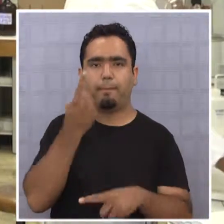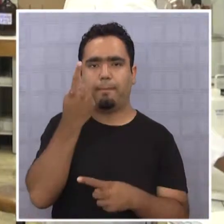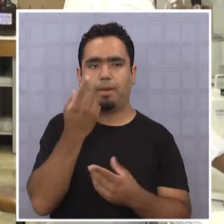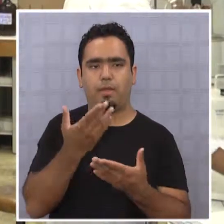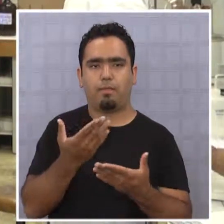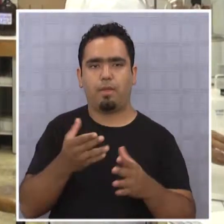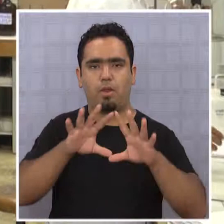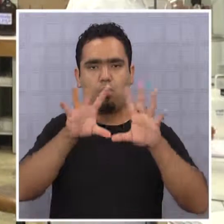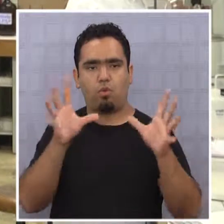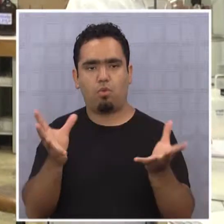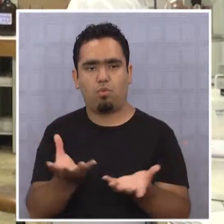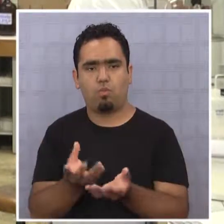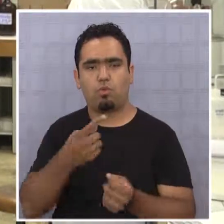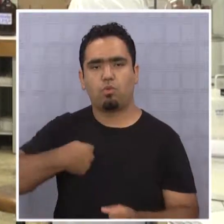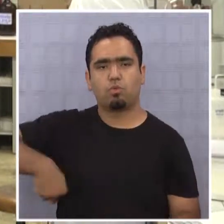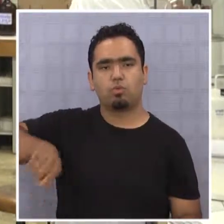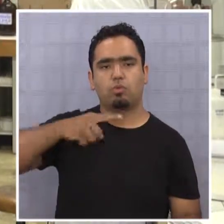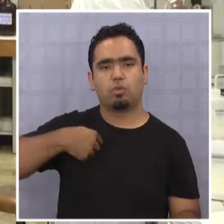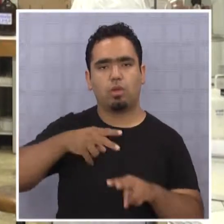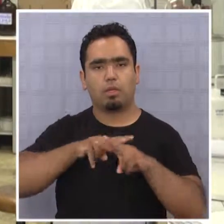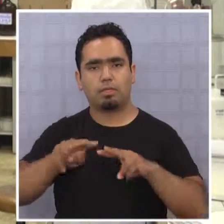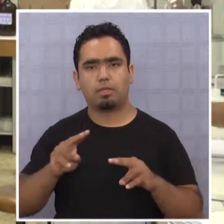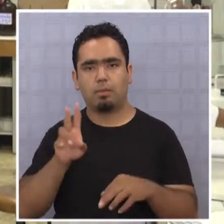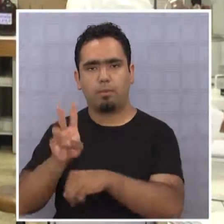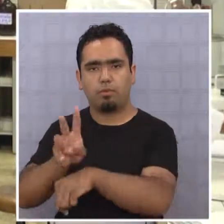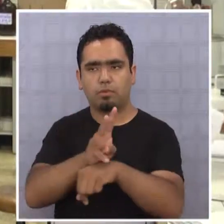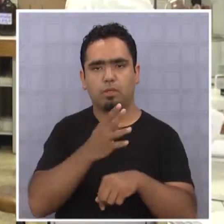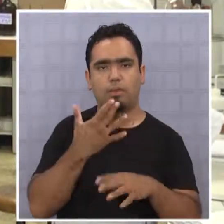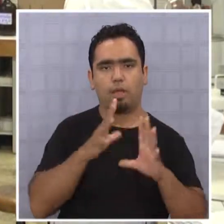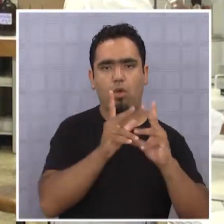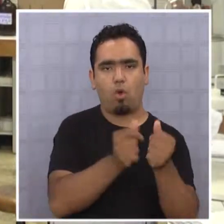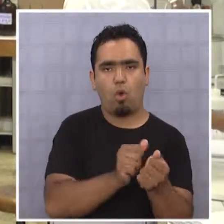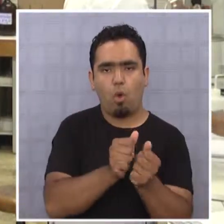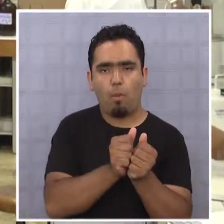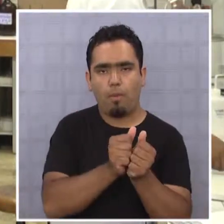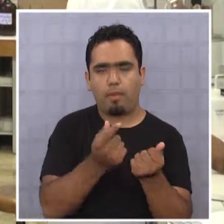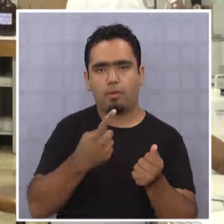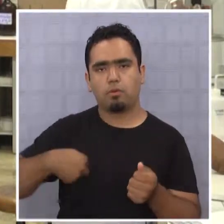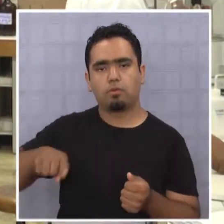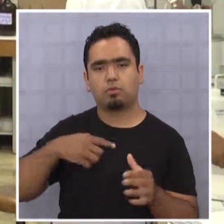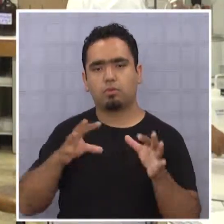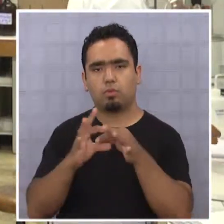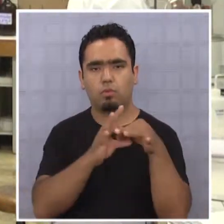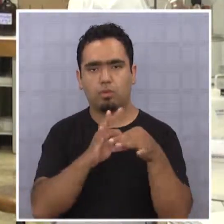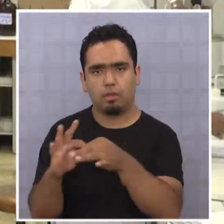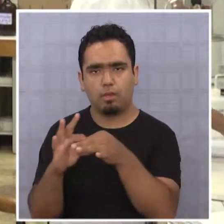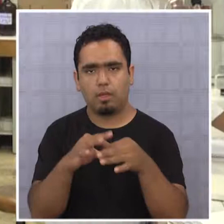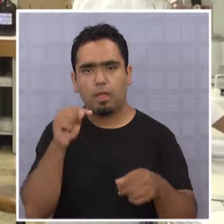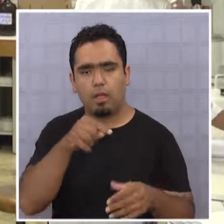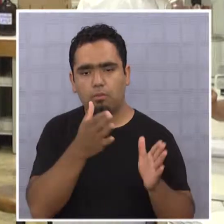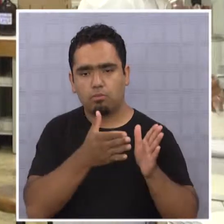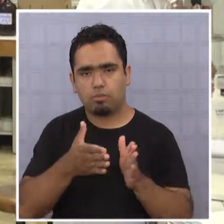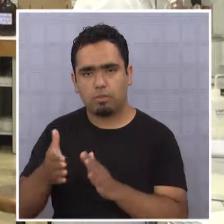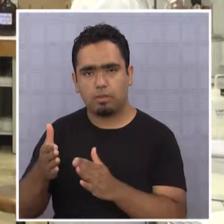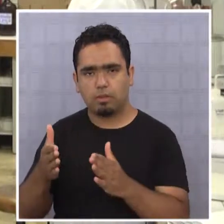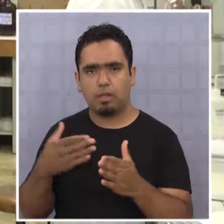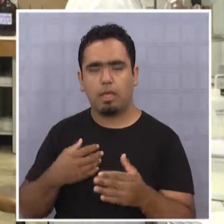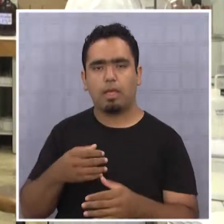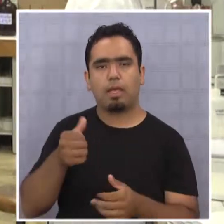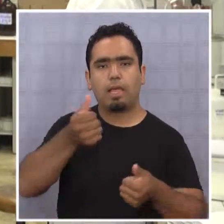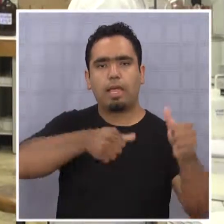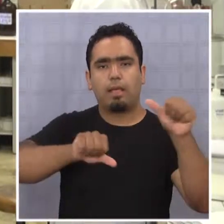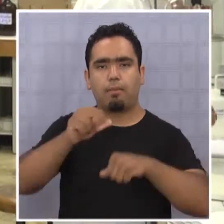que es primero en el mundo esto que estamos haciendo con los profesores y los compañeros, y queremos llegar a